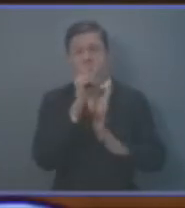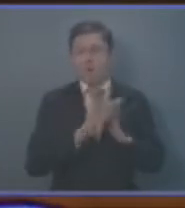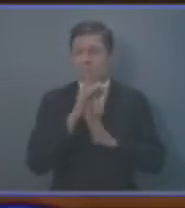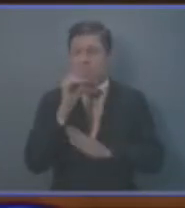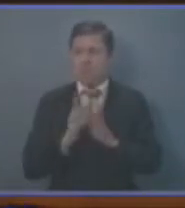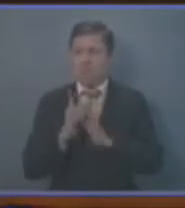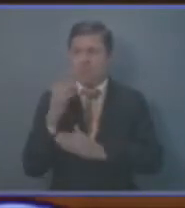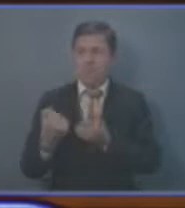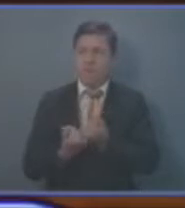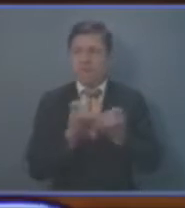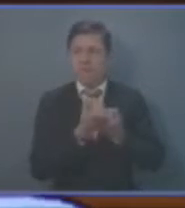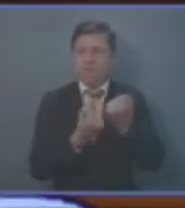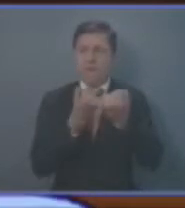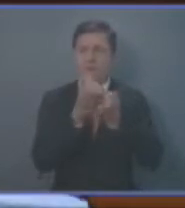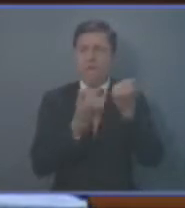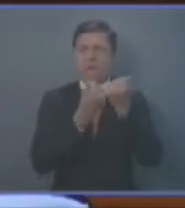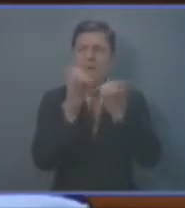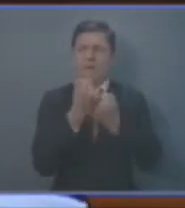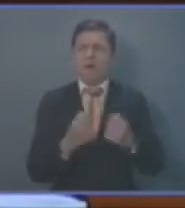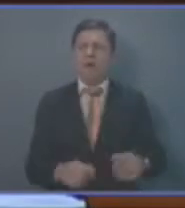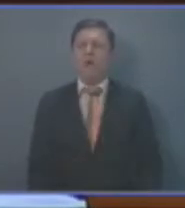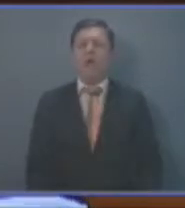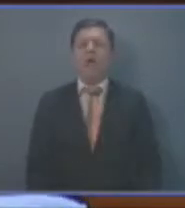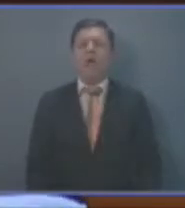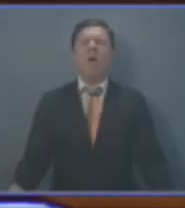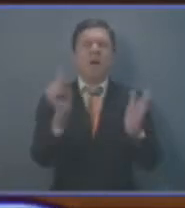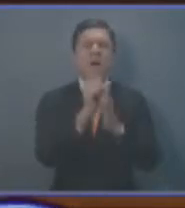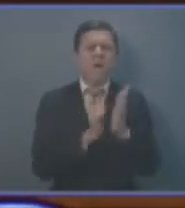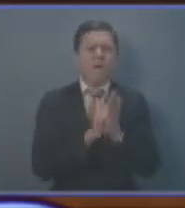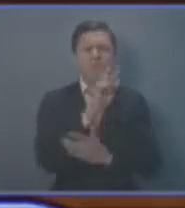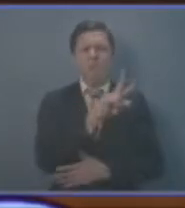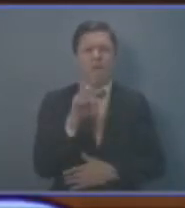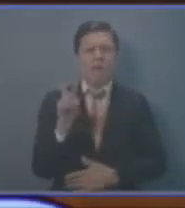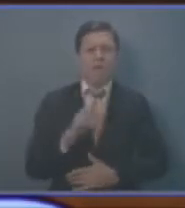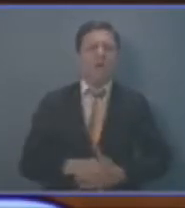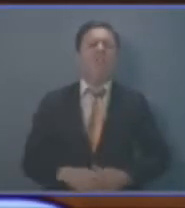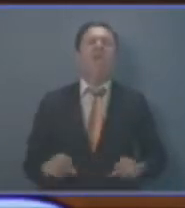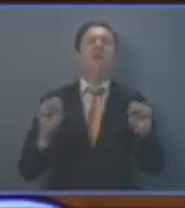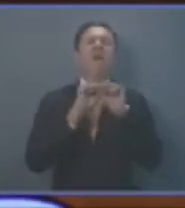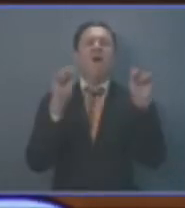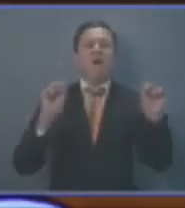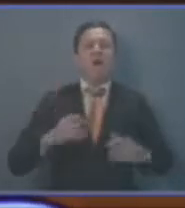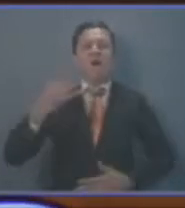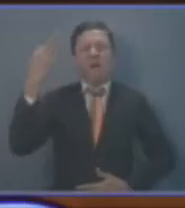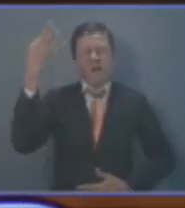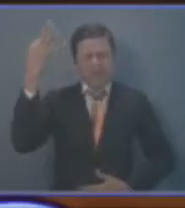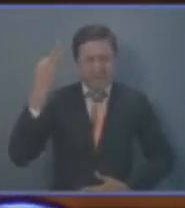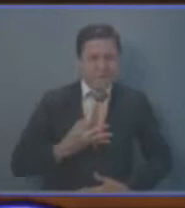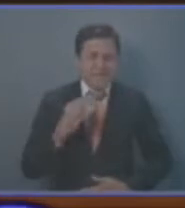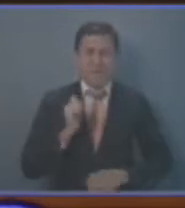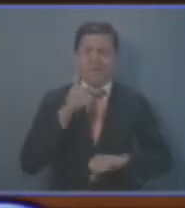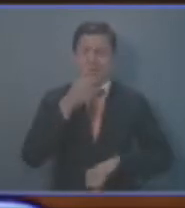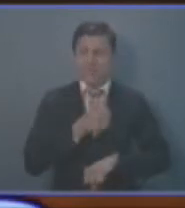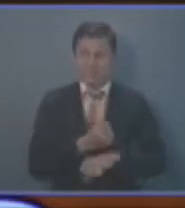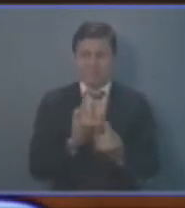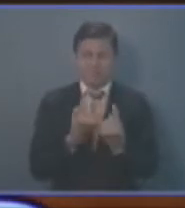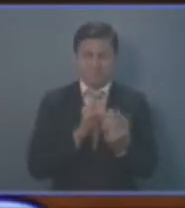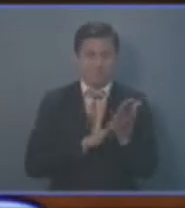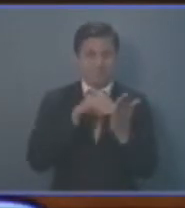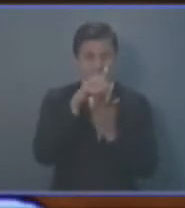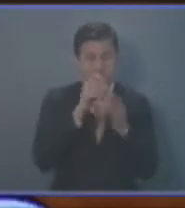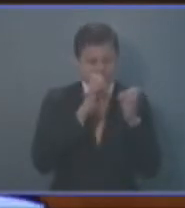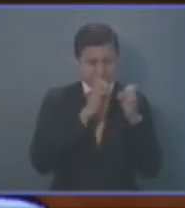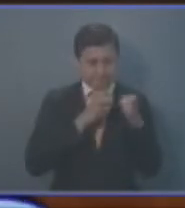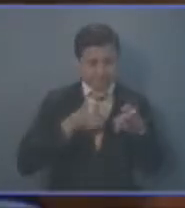instituciones. El modelo de gestión, artículo 22. El sistema debe establecer las estrategias para asegurar